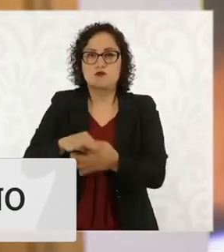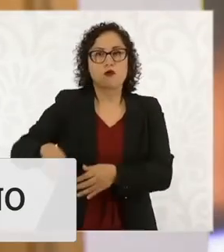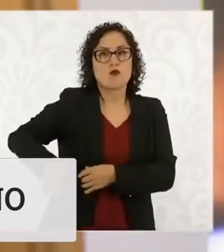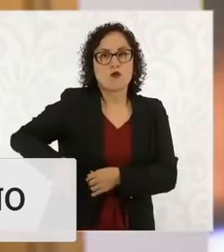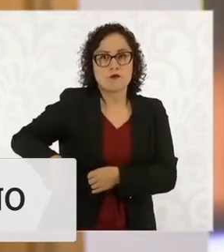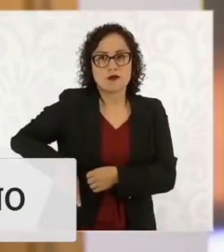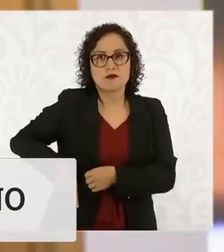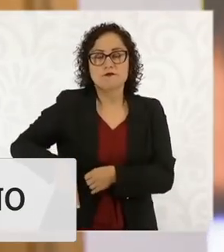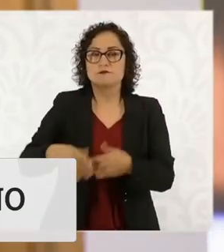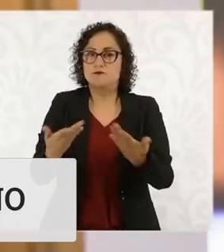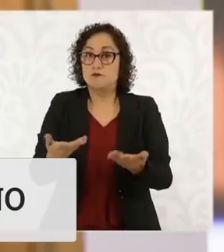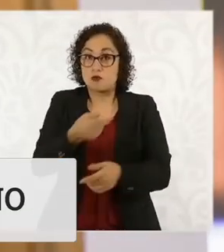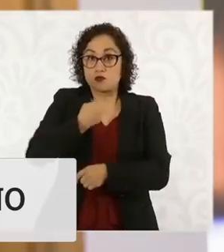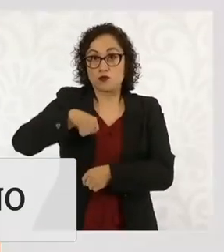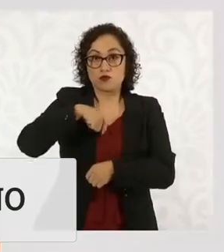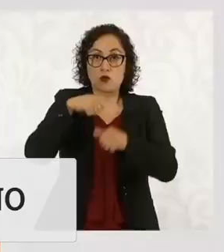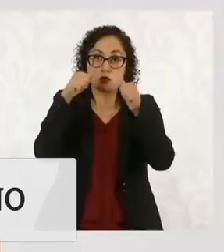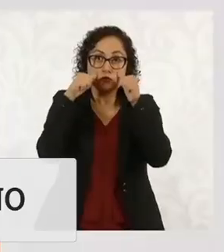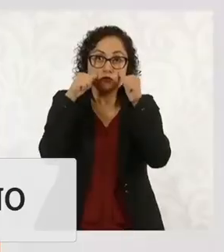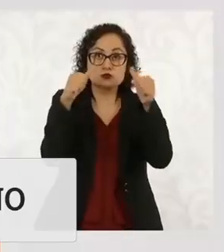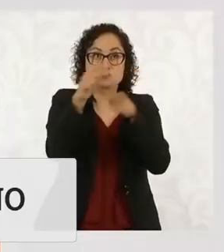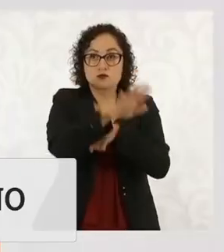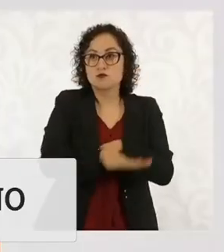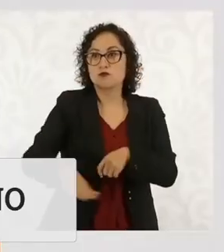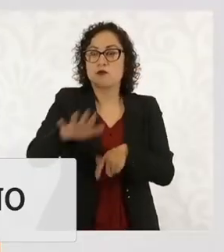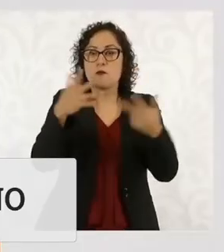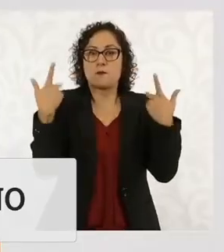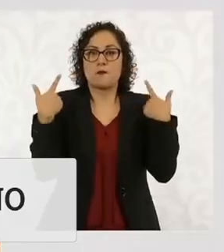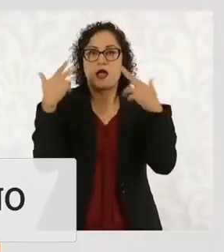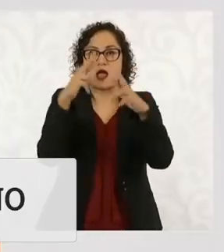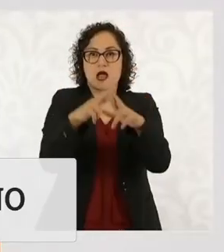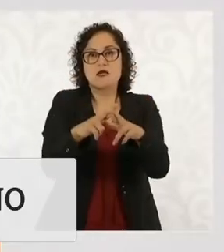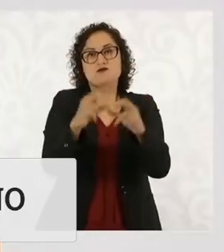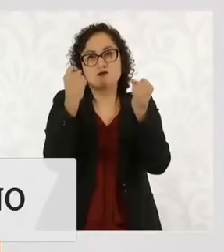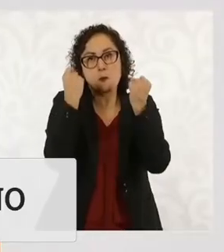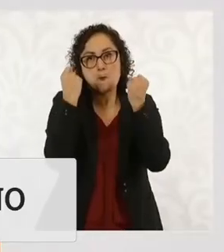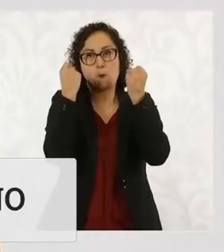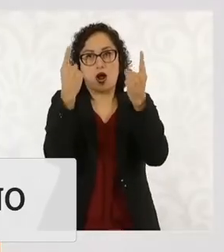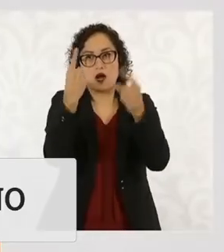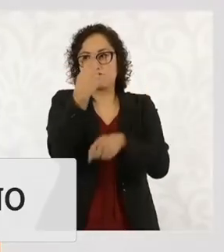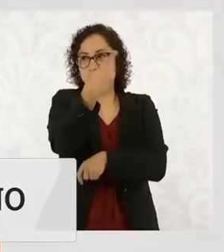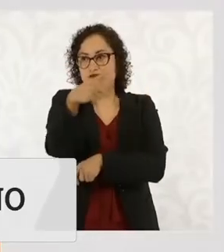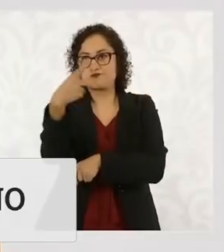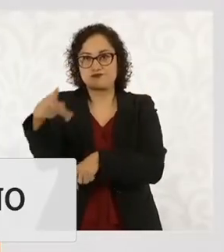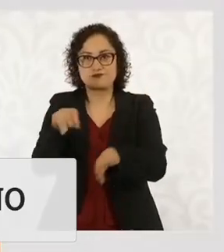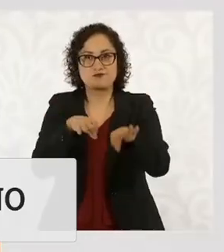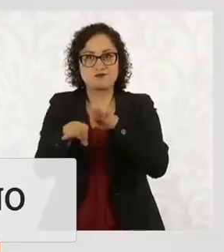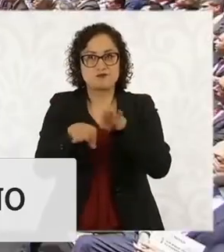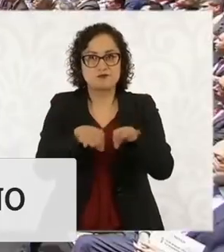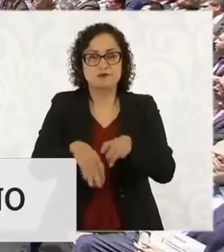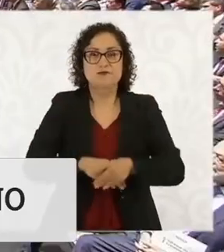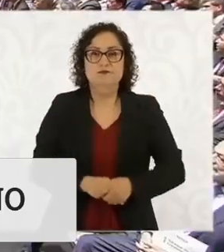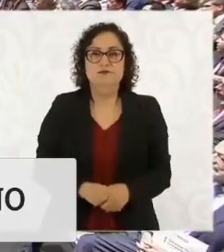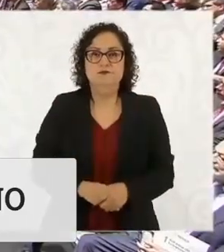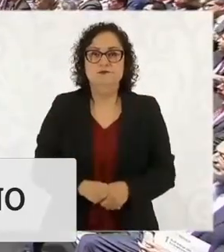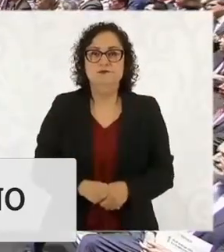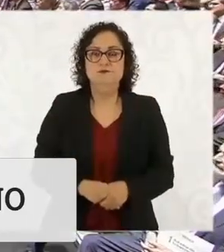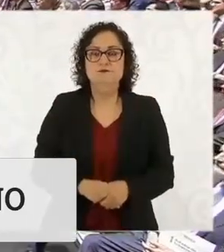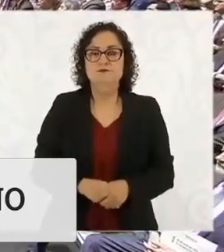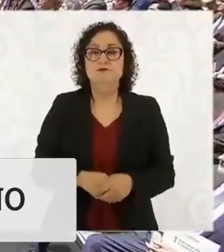Siempre reivindicaremos la labor de las y los maestros de México. Este